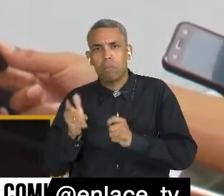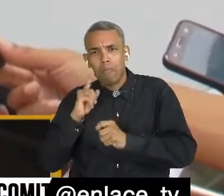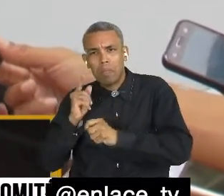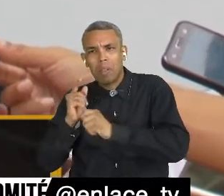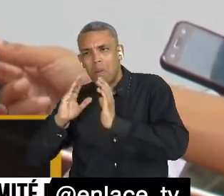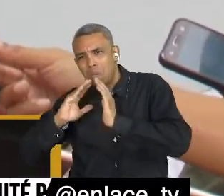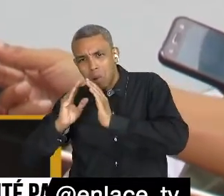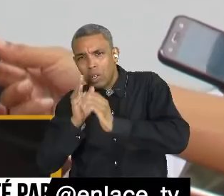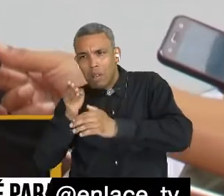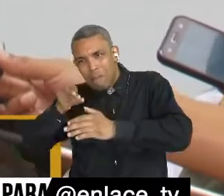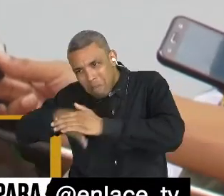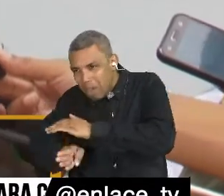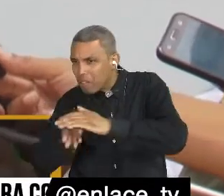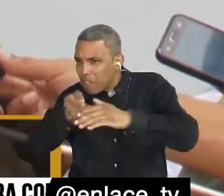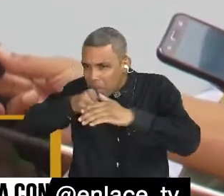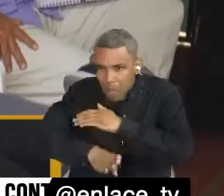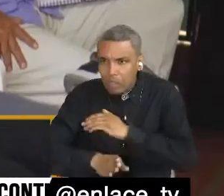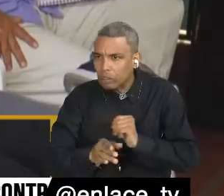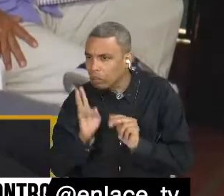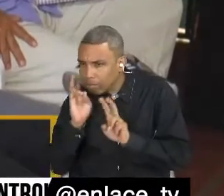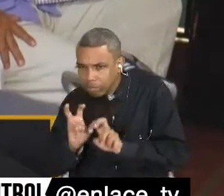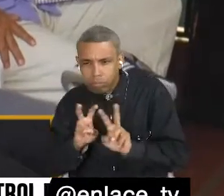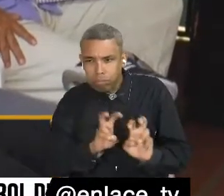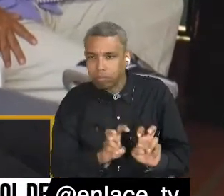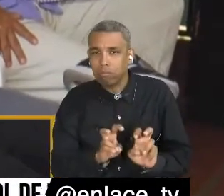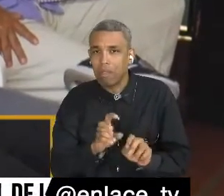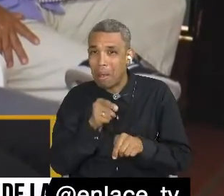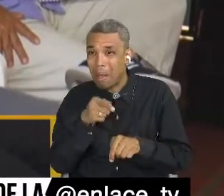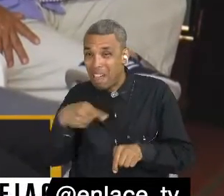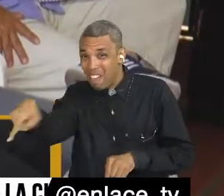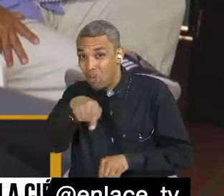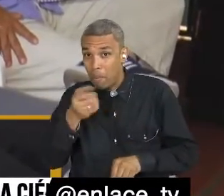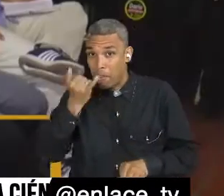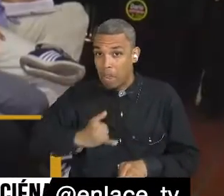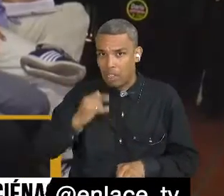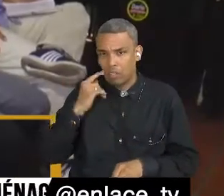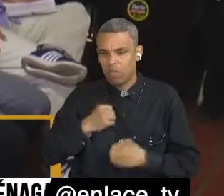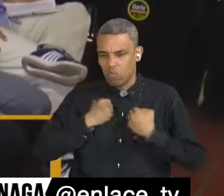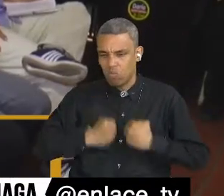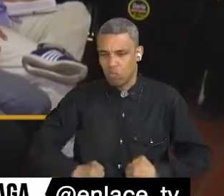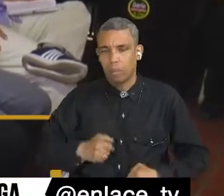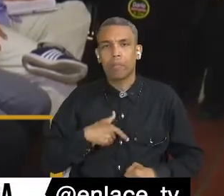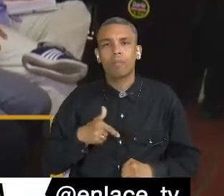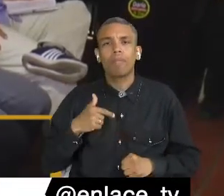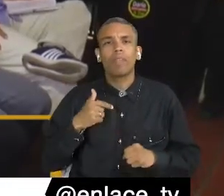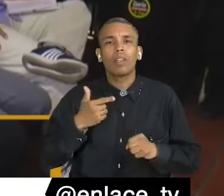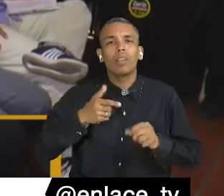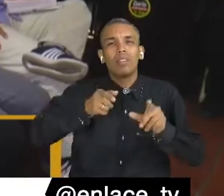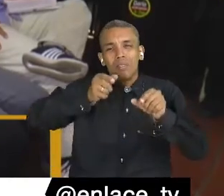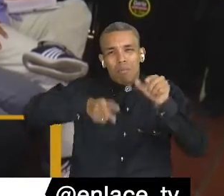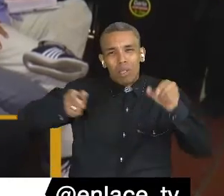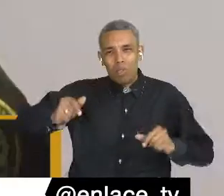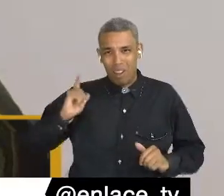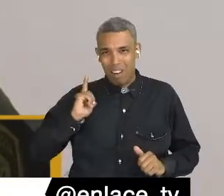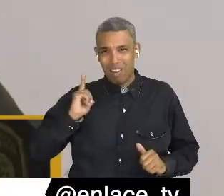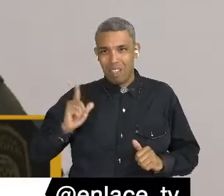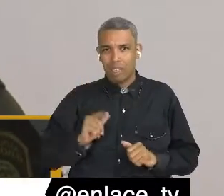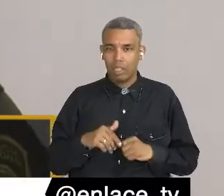son personas que salen a escuchar a la gente. Para los líderes comunales el refuerzo de uniformados es positivo, sin embargo